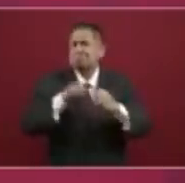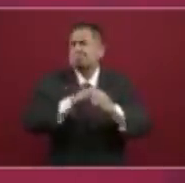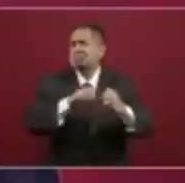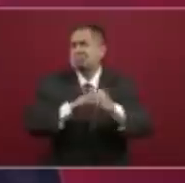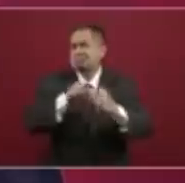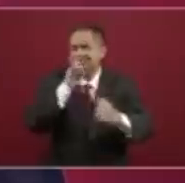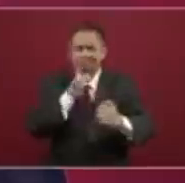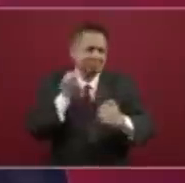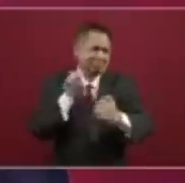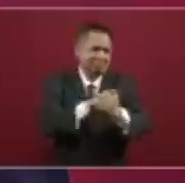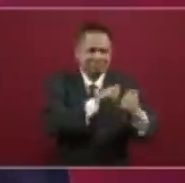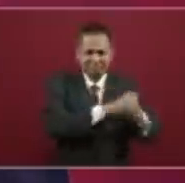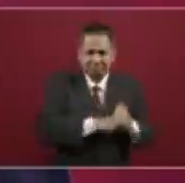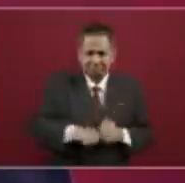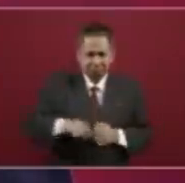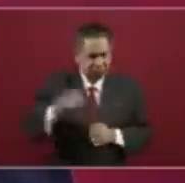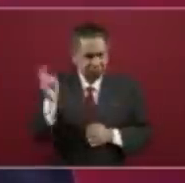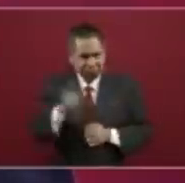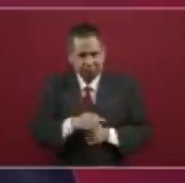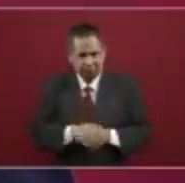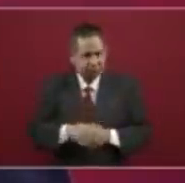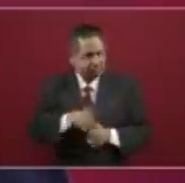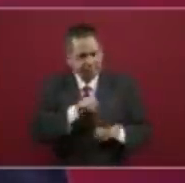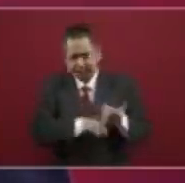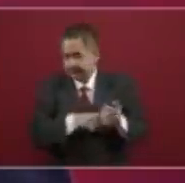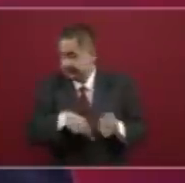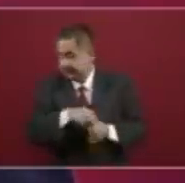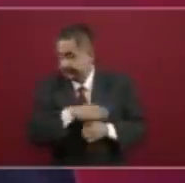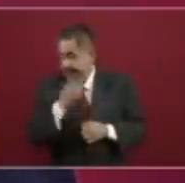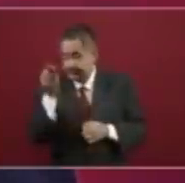de veras, son falsos.